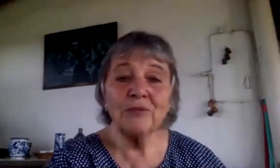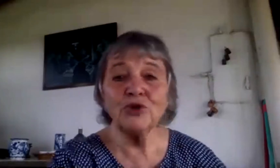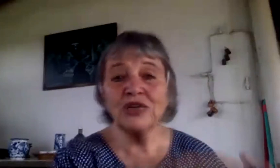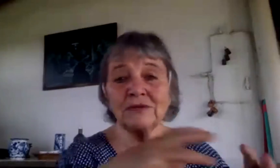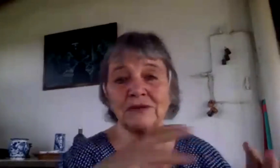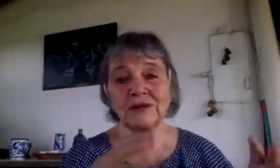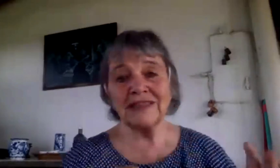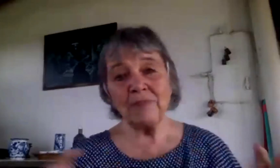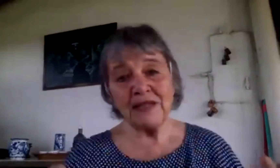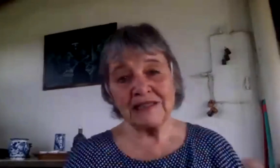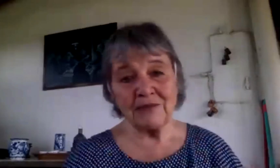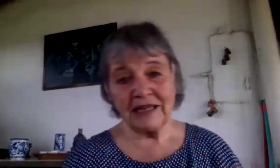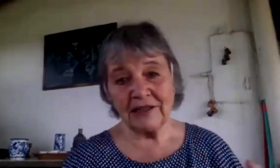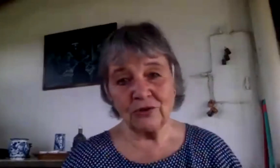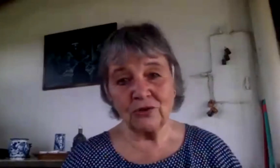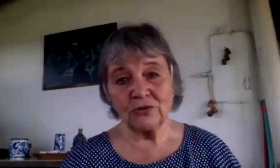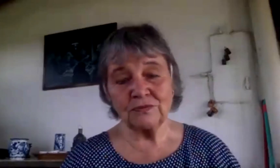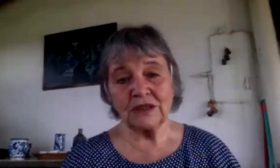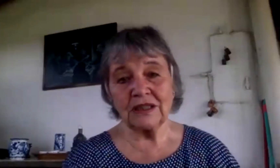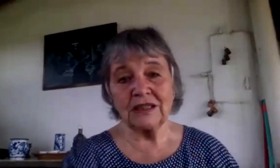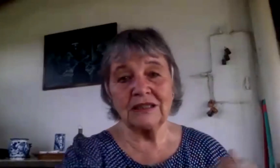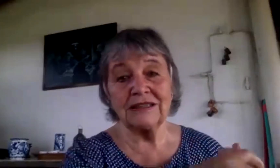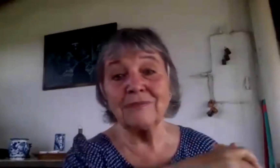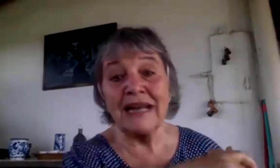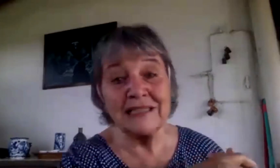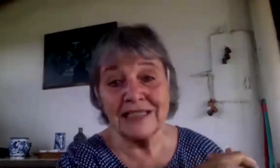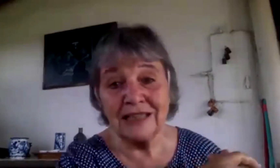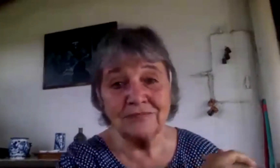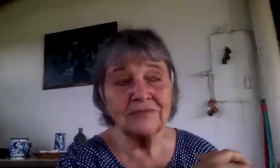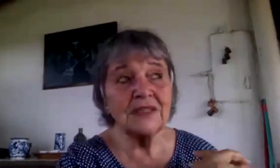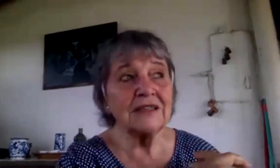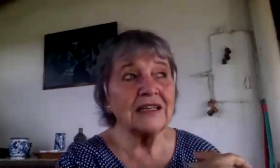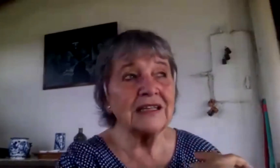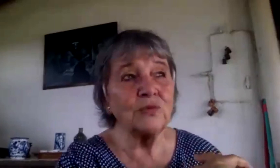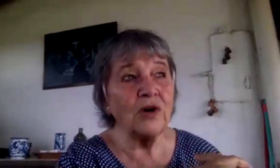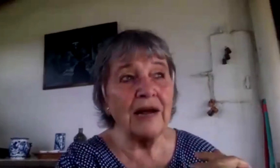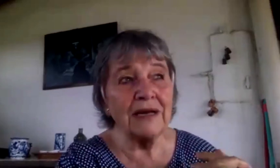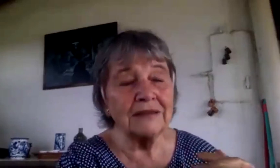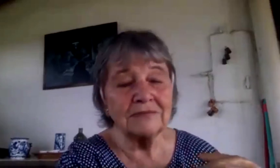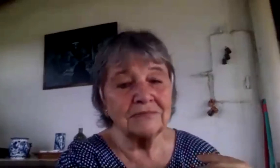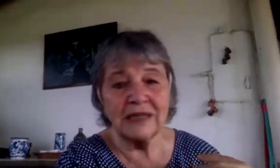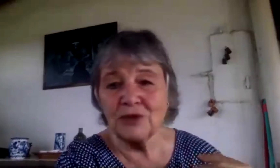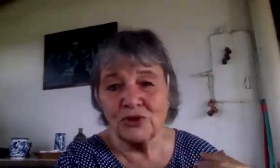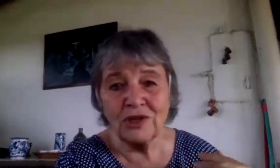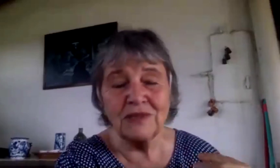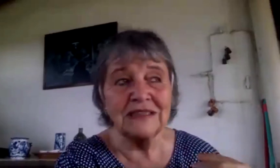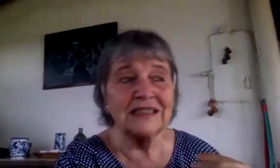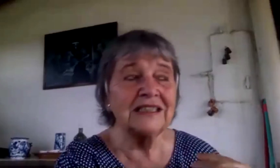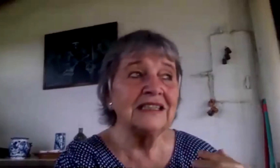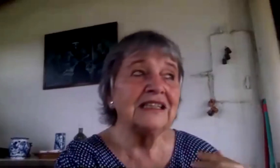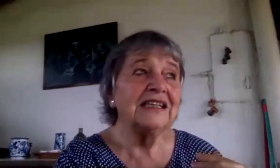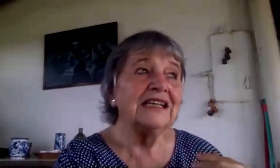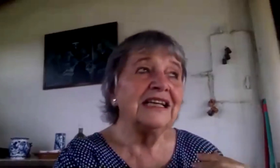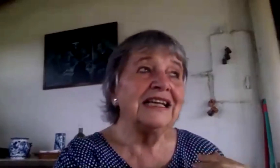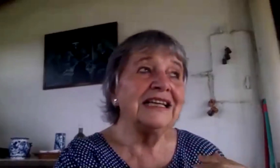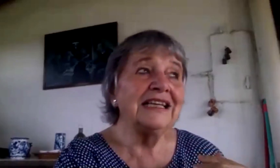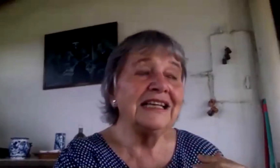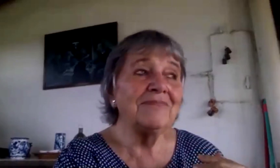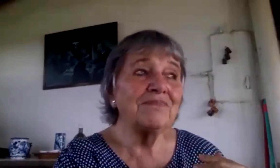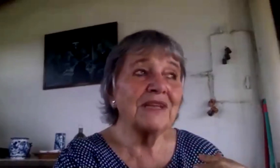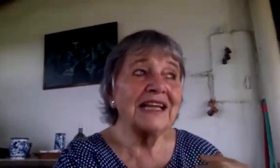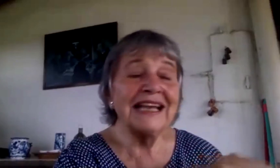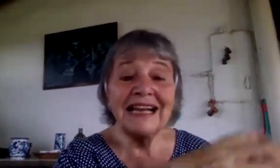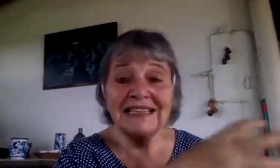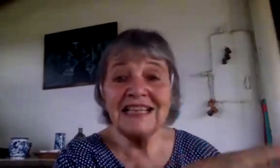hacía muchas tapas del semanario de marcha, que dibujaba maravillosamente.